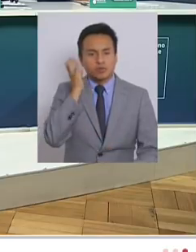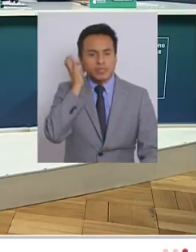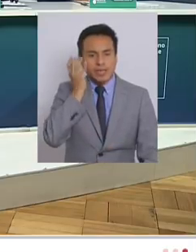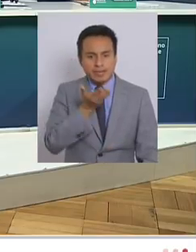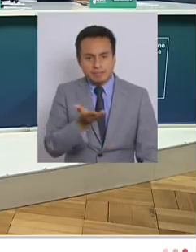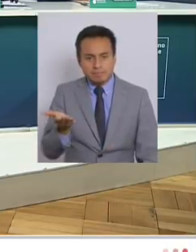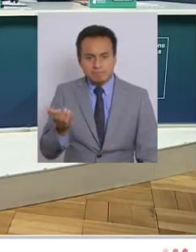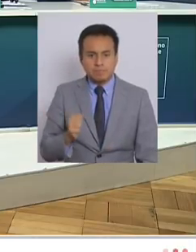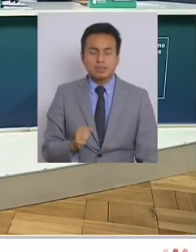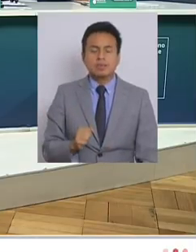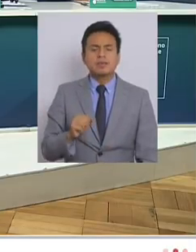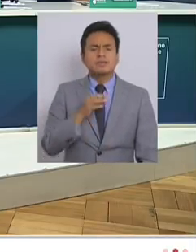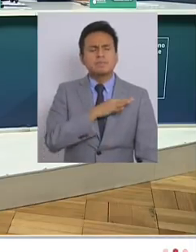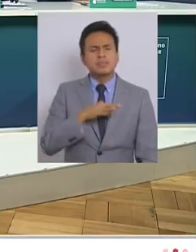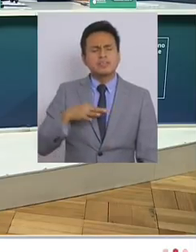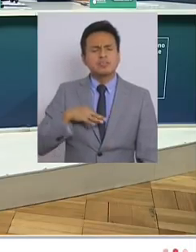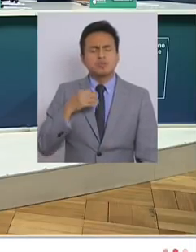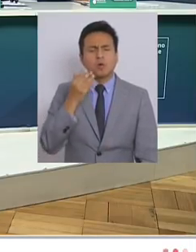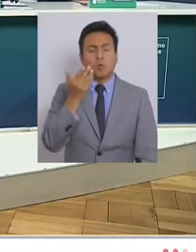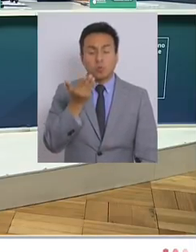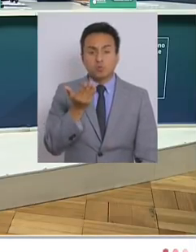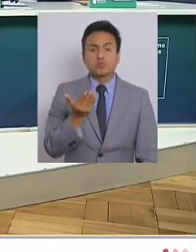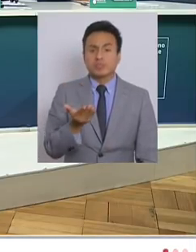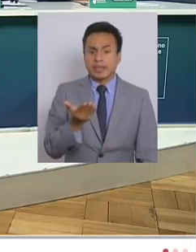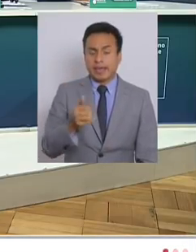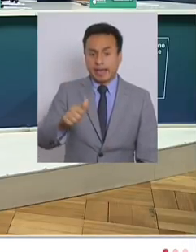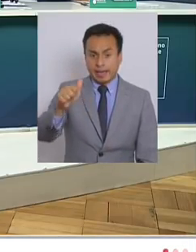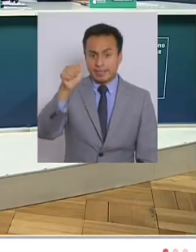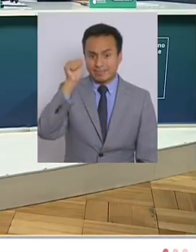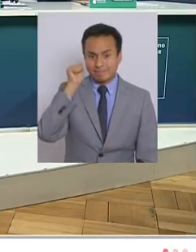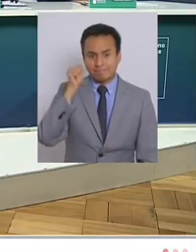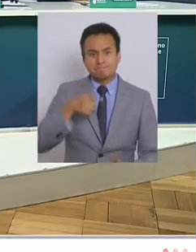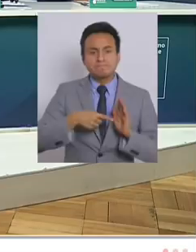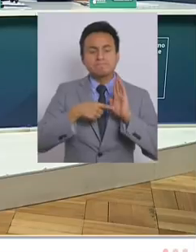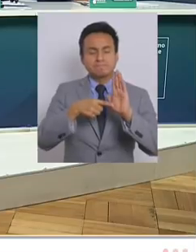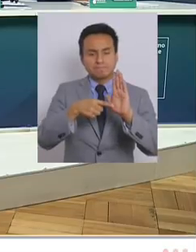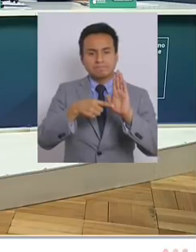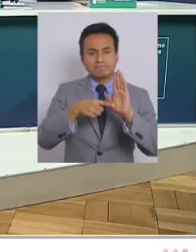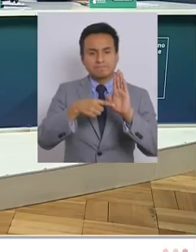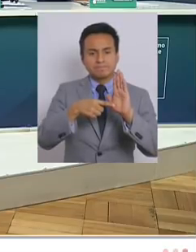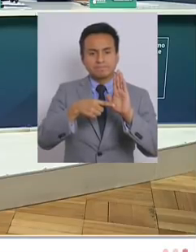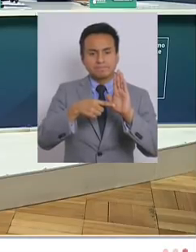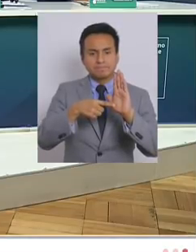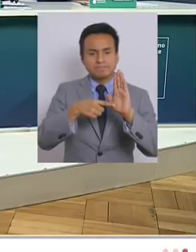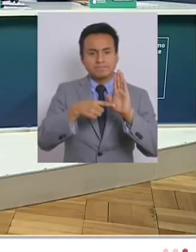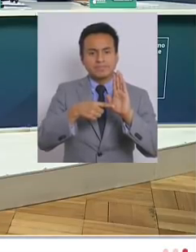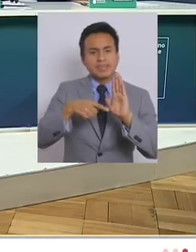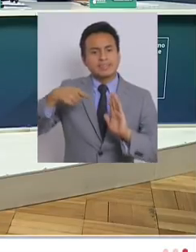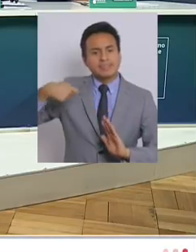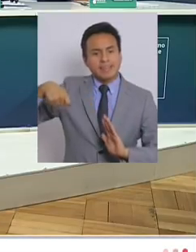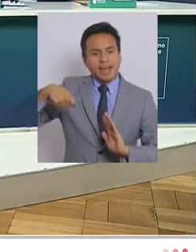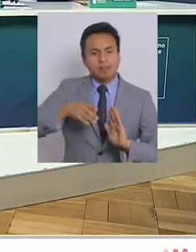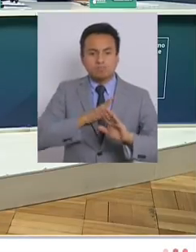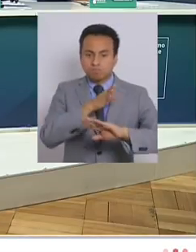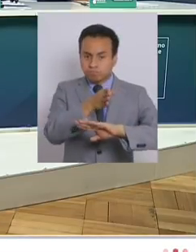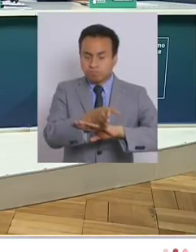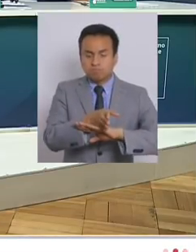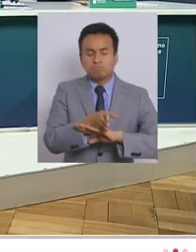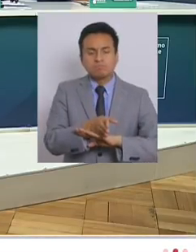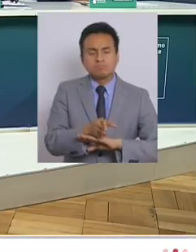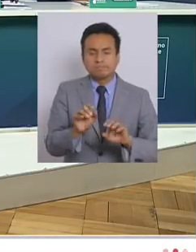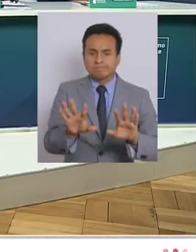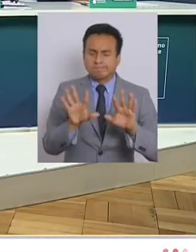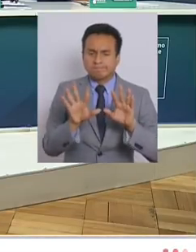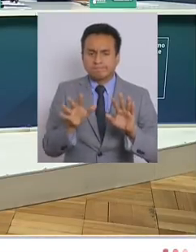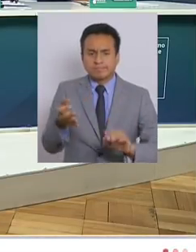el ministro usted ayer en su presentación en el senado hacía énfasis